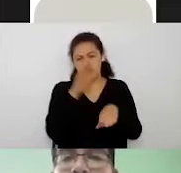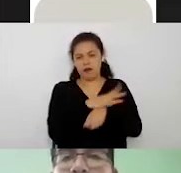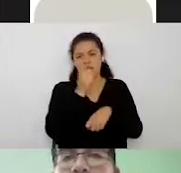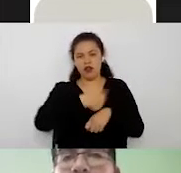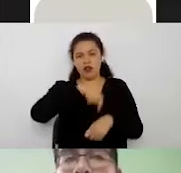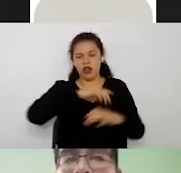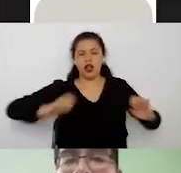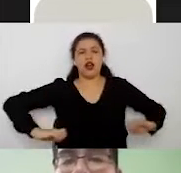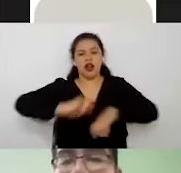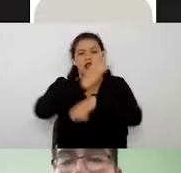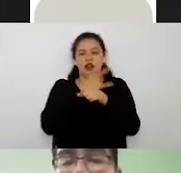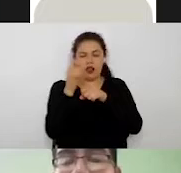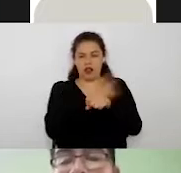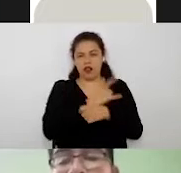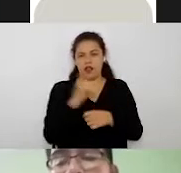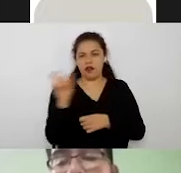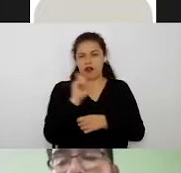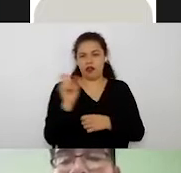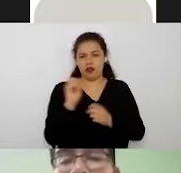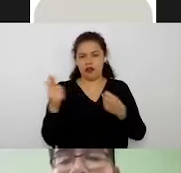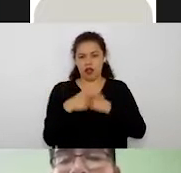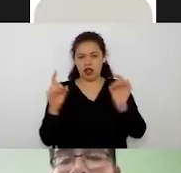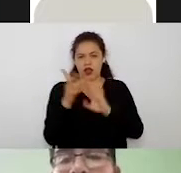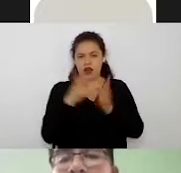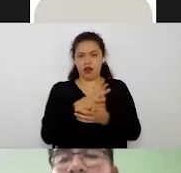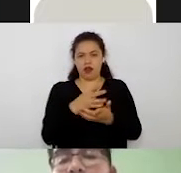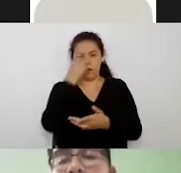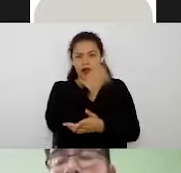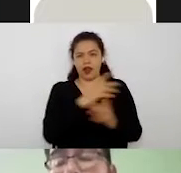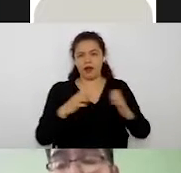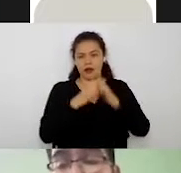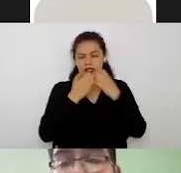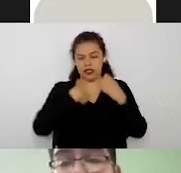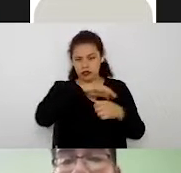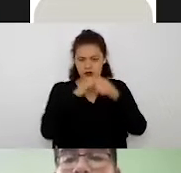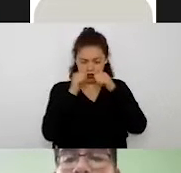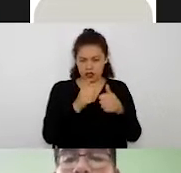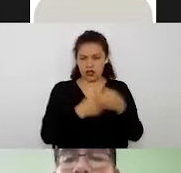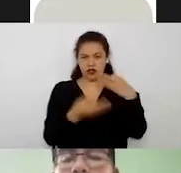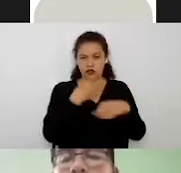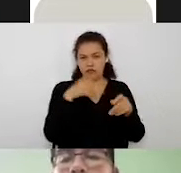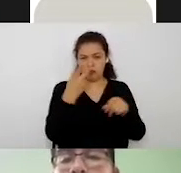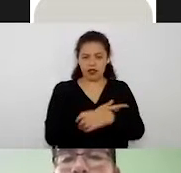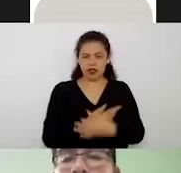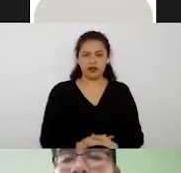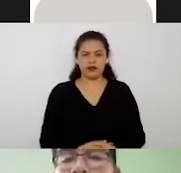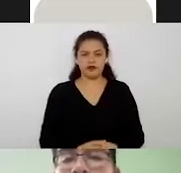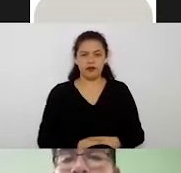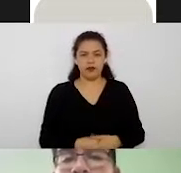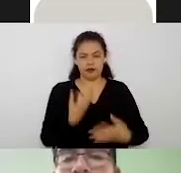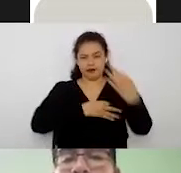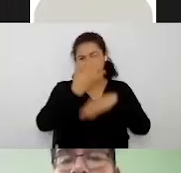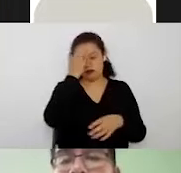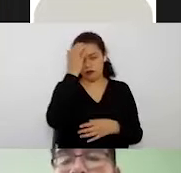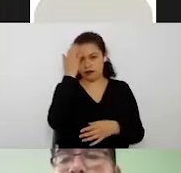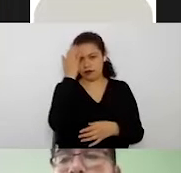simulacros, a la hora de que llegan una situación real de emergencia, a todos nos pasa que todo el conocimiento que podamos llegar